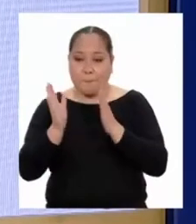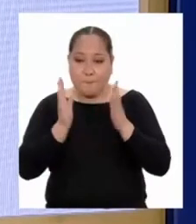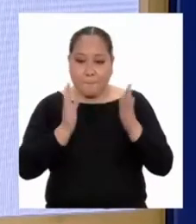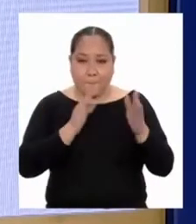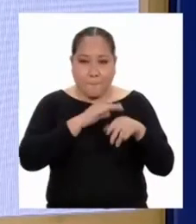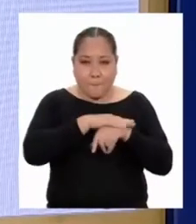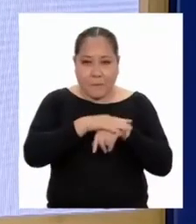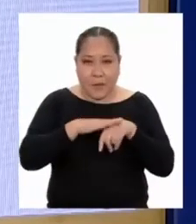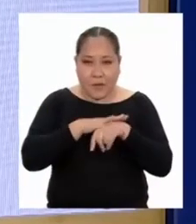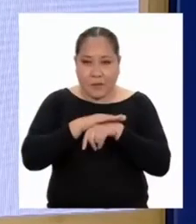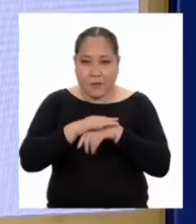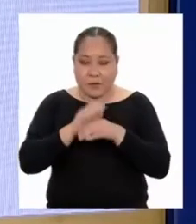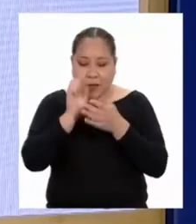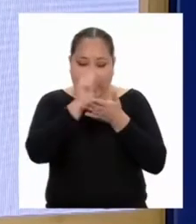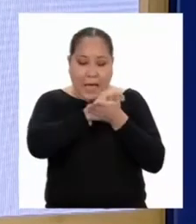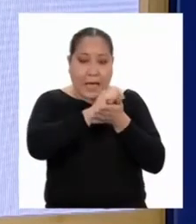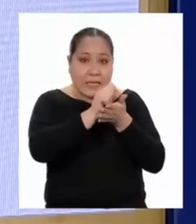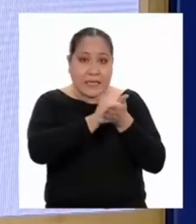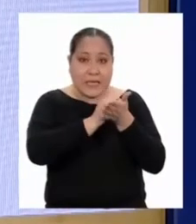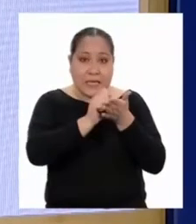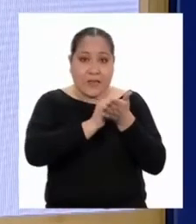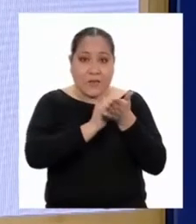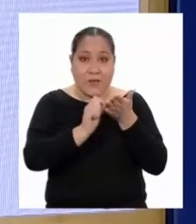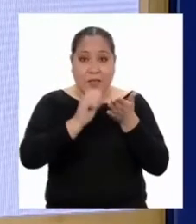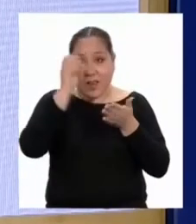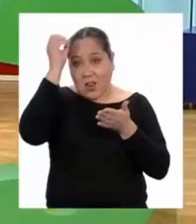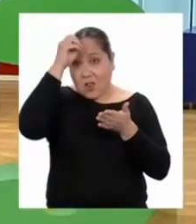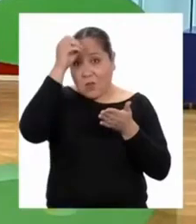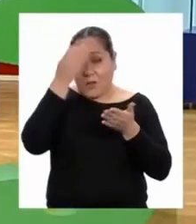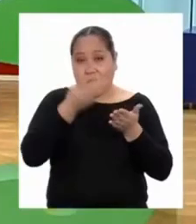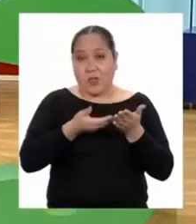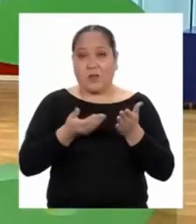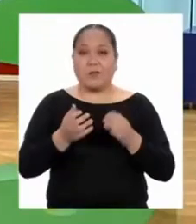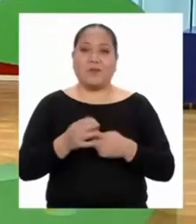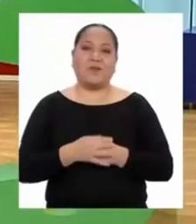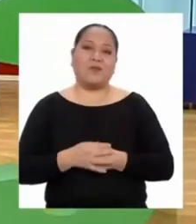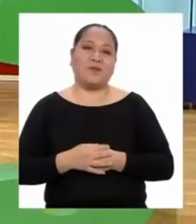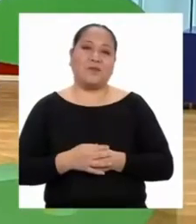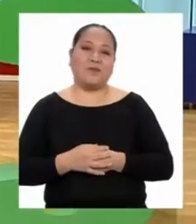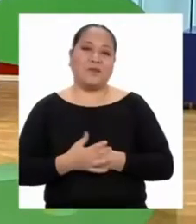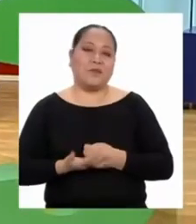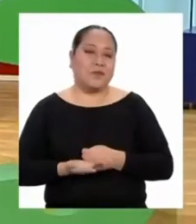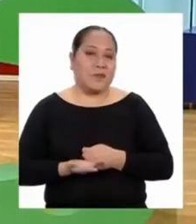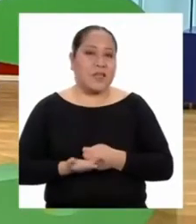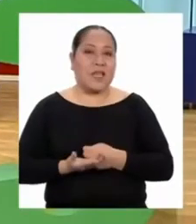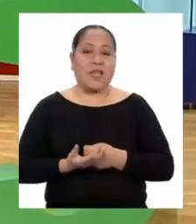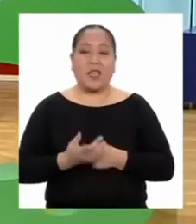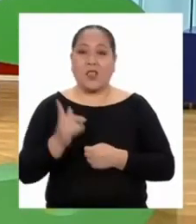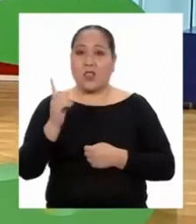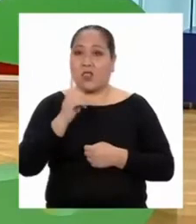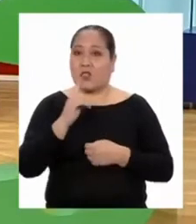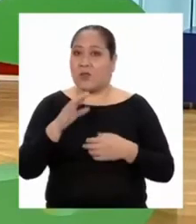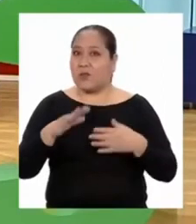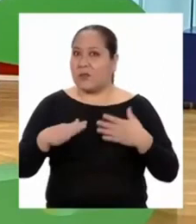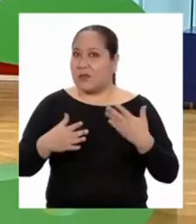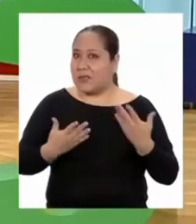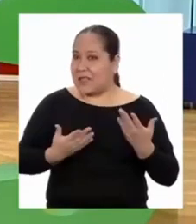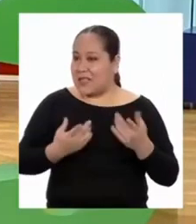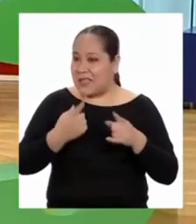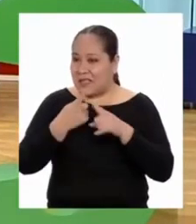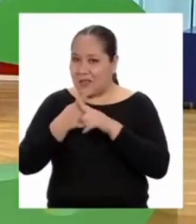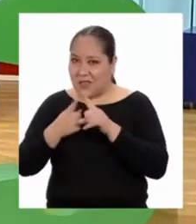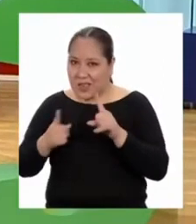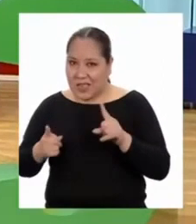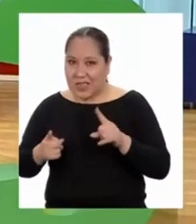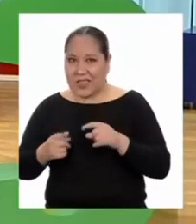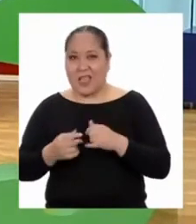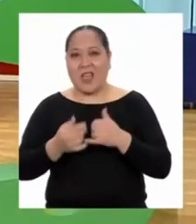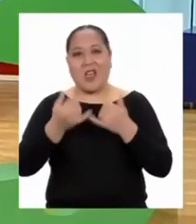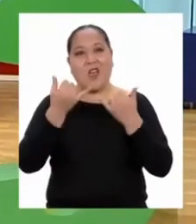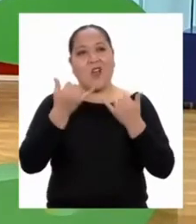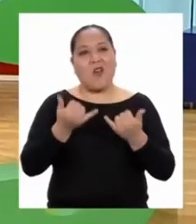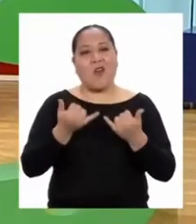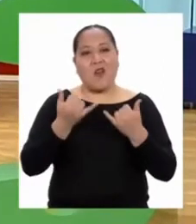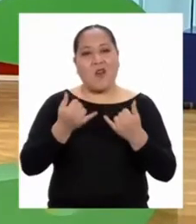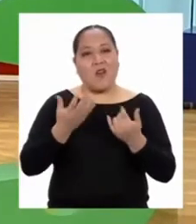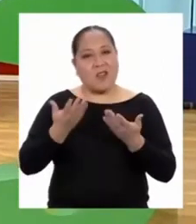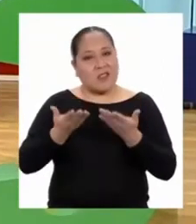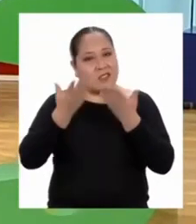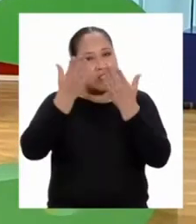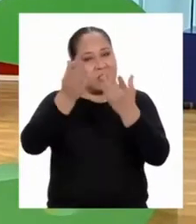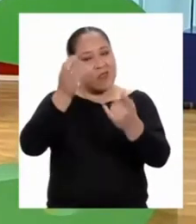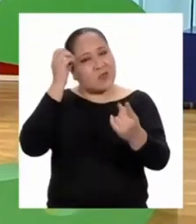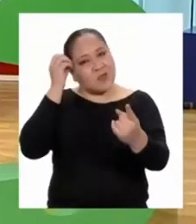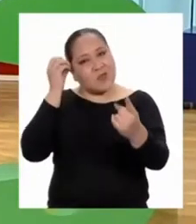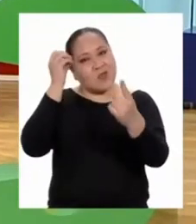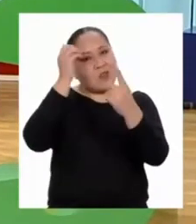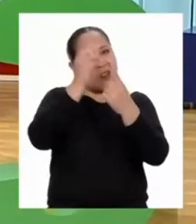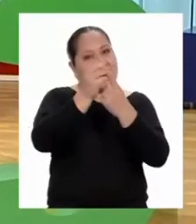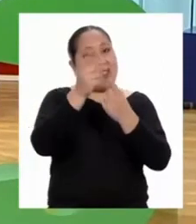planificación y redacción de nuestro artículo de opinión. Y, como no podía ser de otra manera, nos despedimos dejándote un